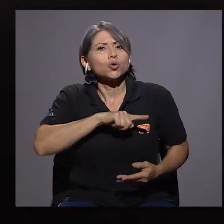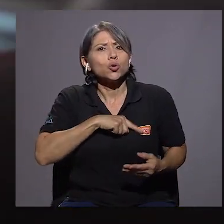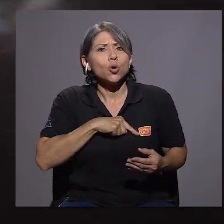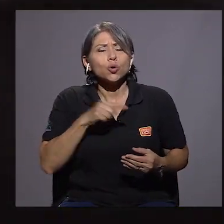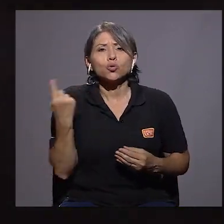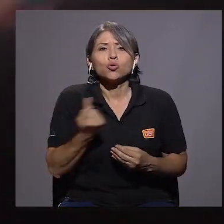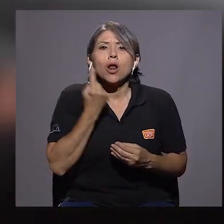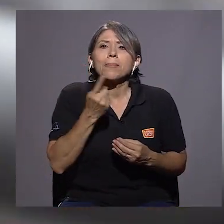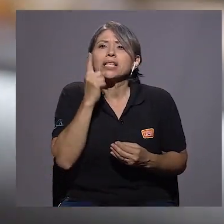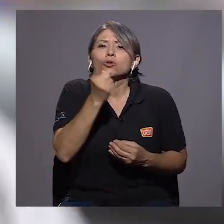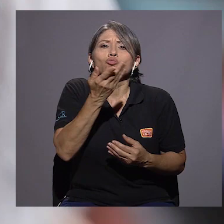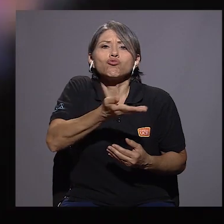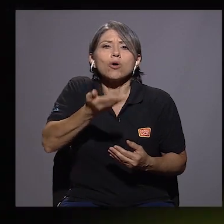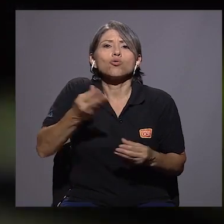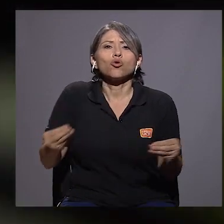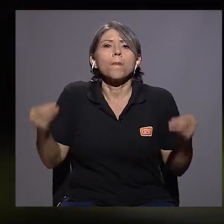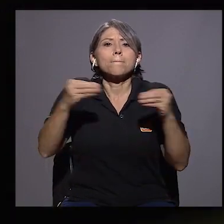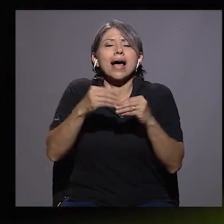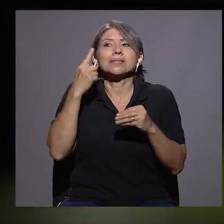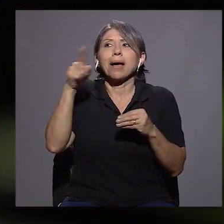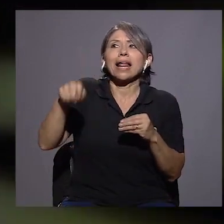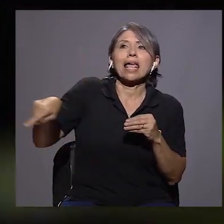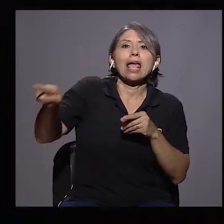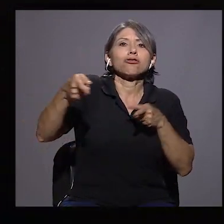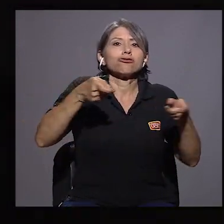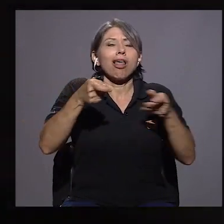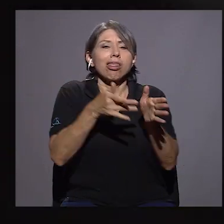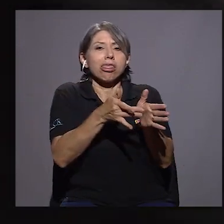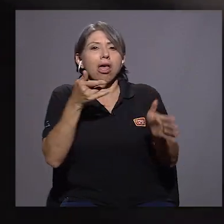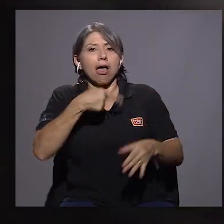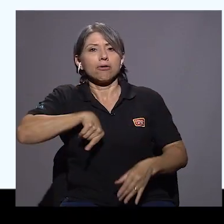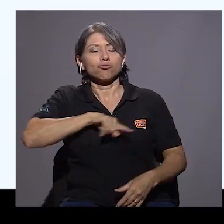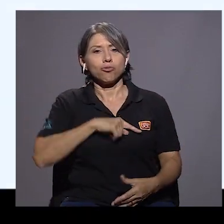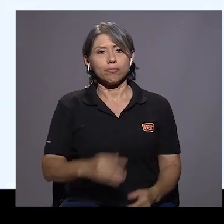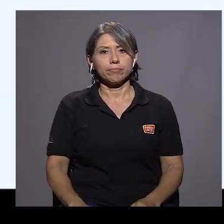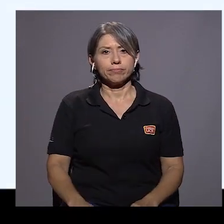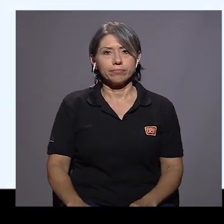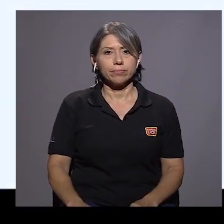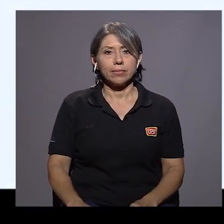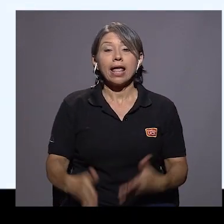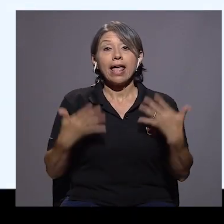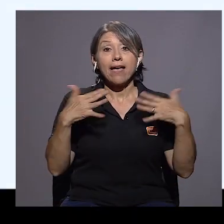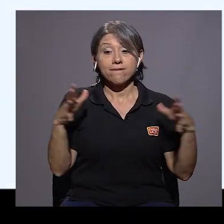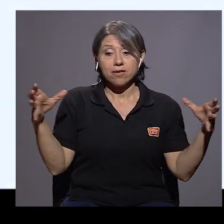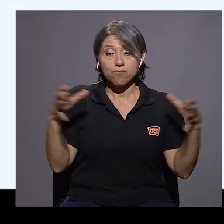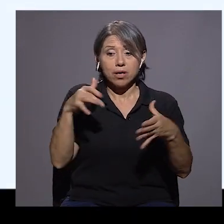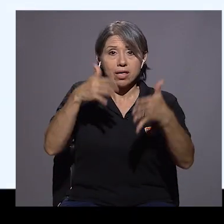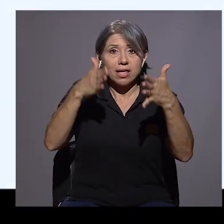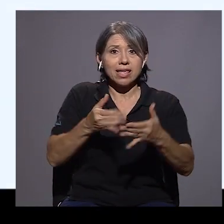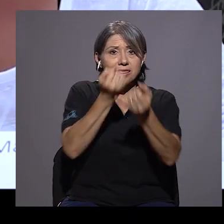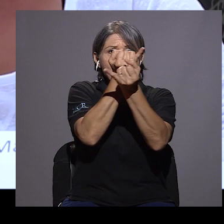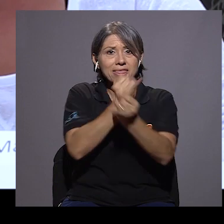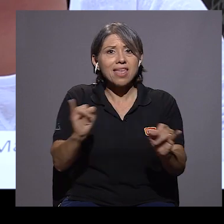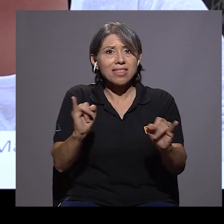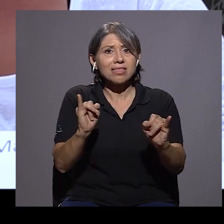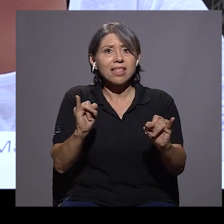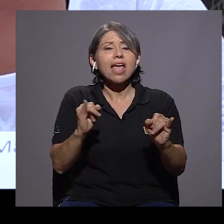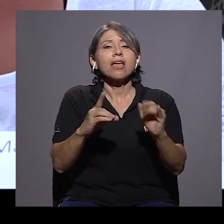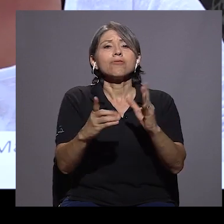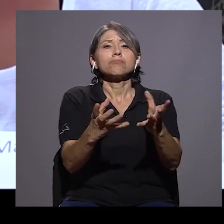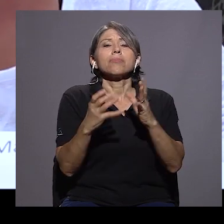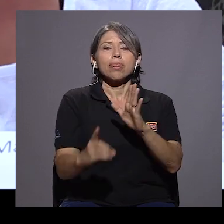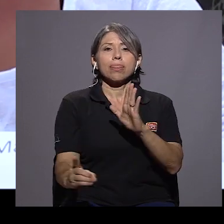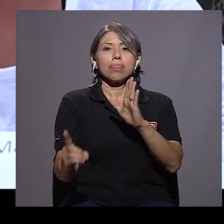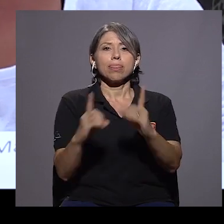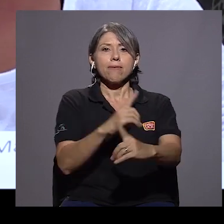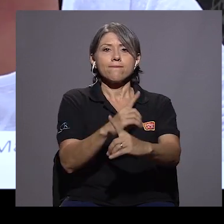somos más que un recurso más para ser explotados. En fin, el movimiento estudiantil independiente está